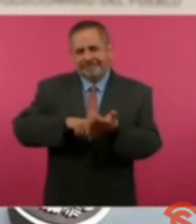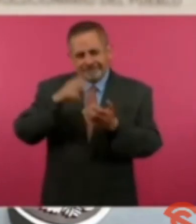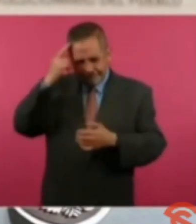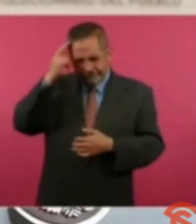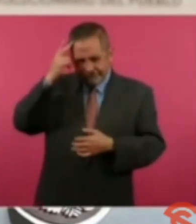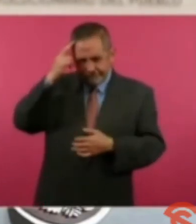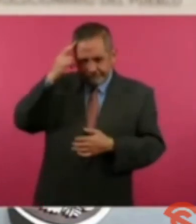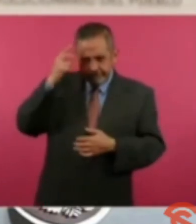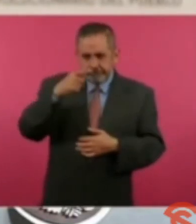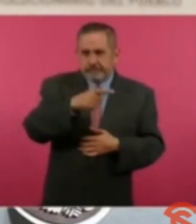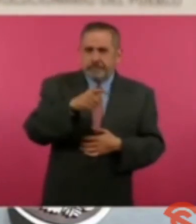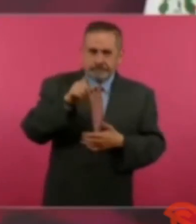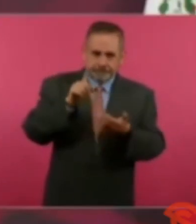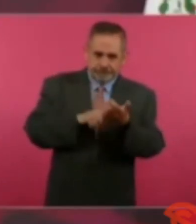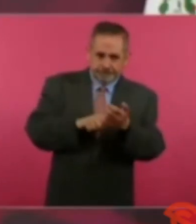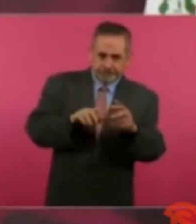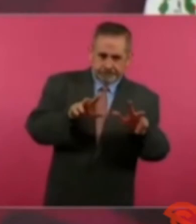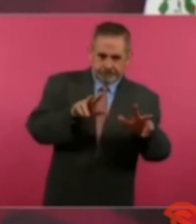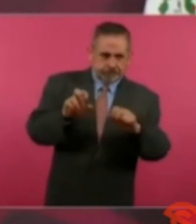en